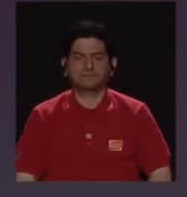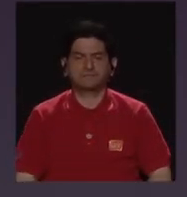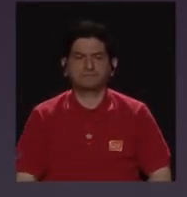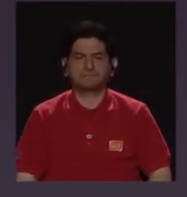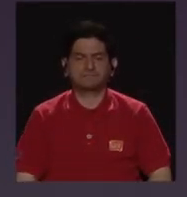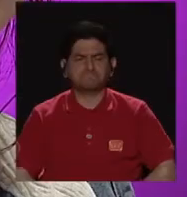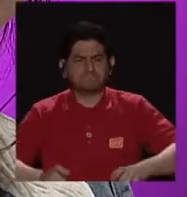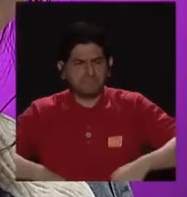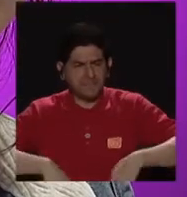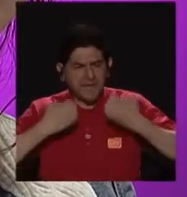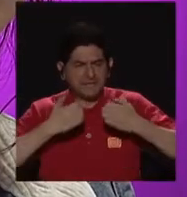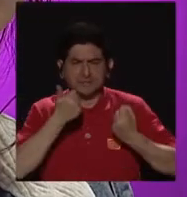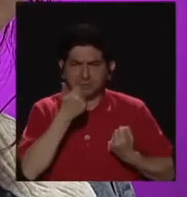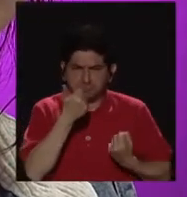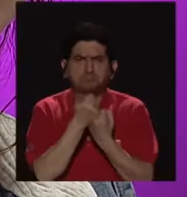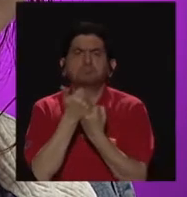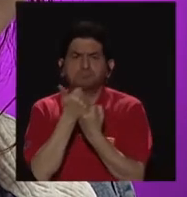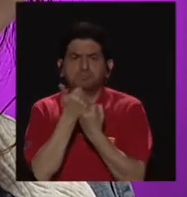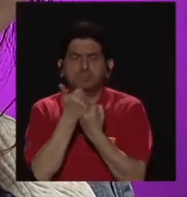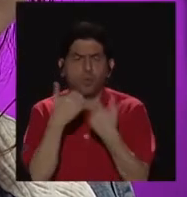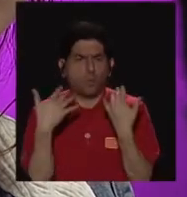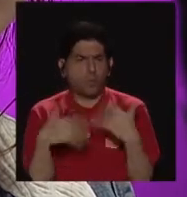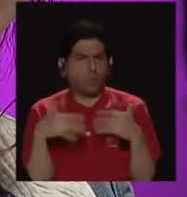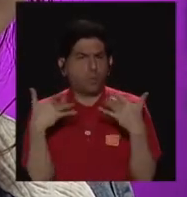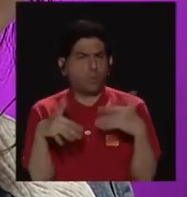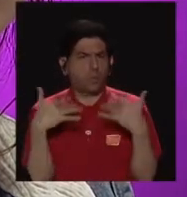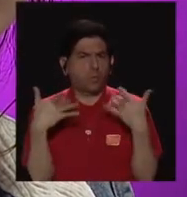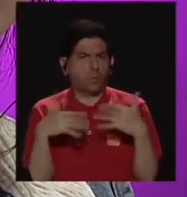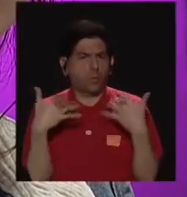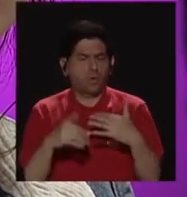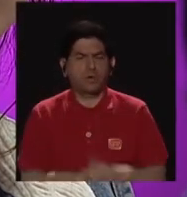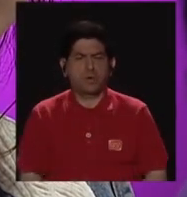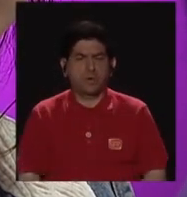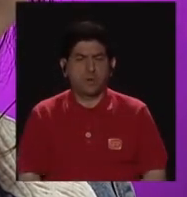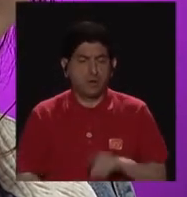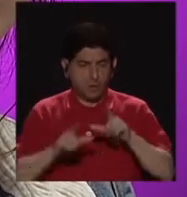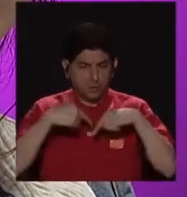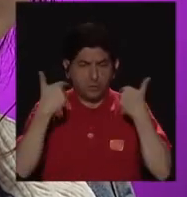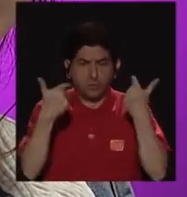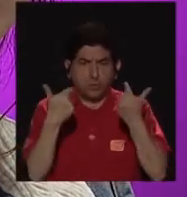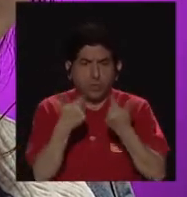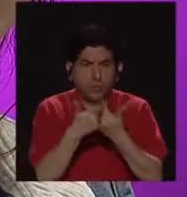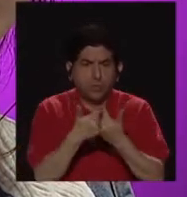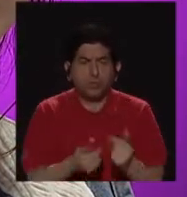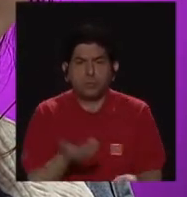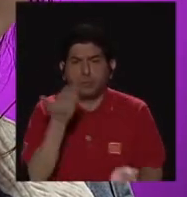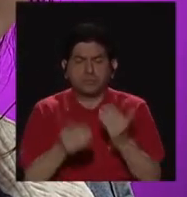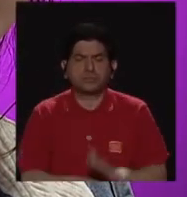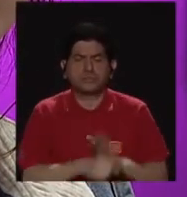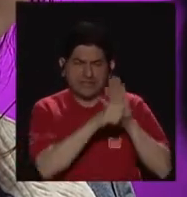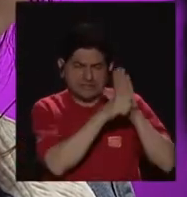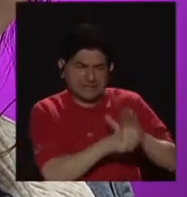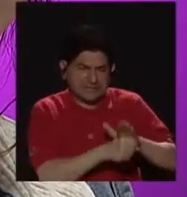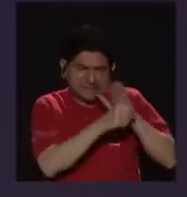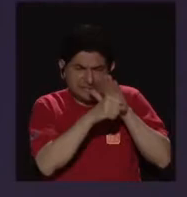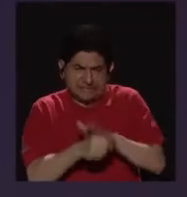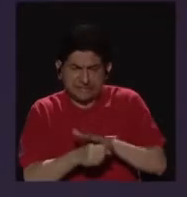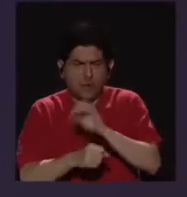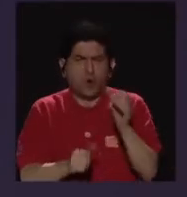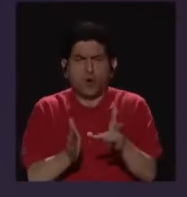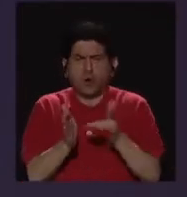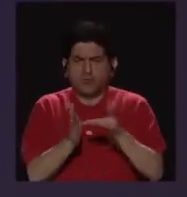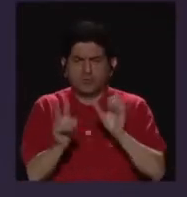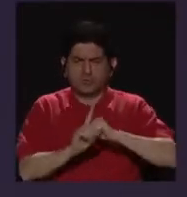exista un apoyo tan fuerte por parte de los sectores más oprimidos y explotados